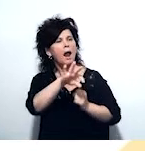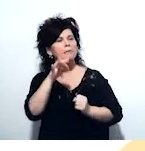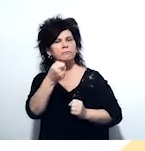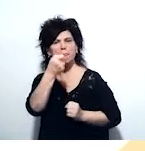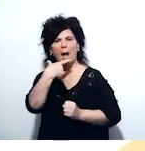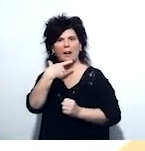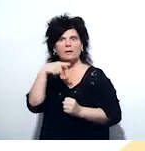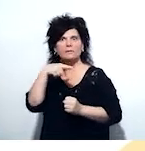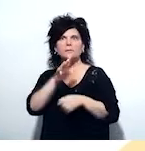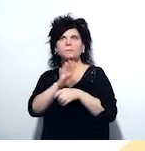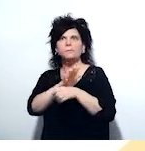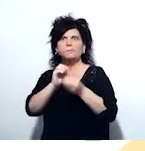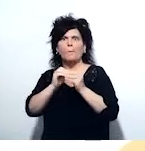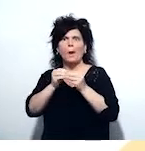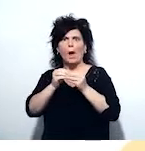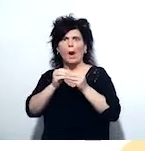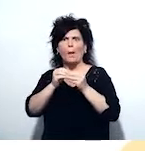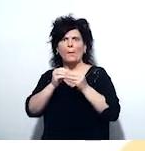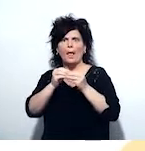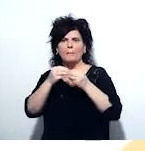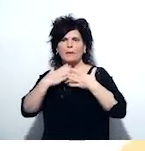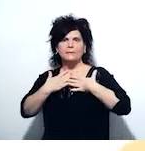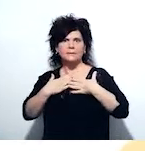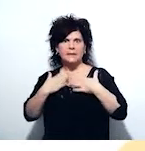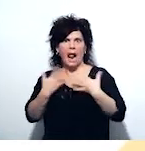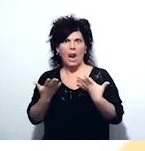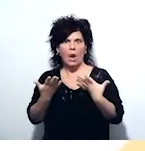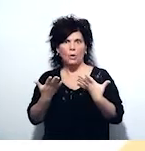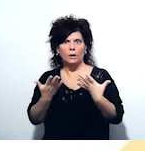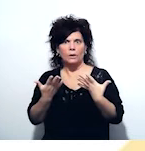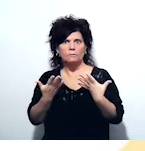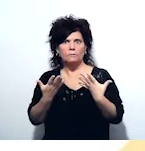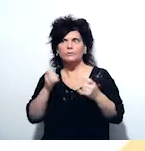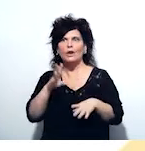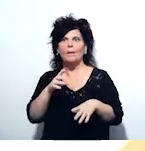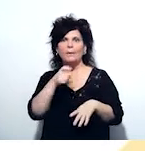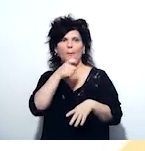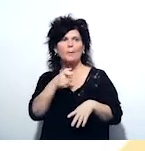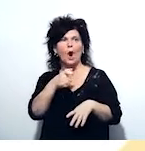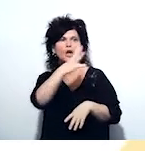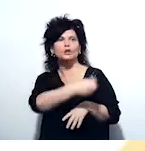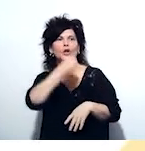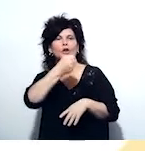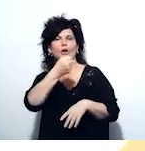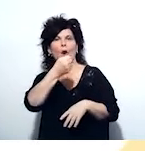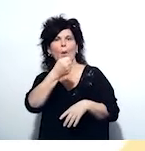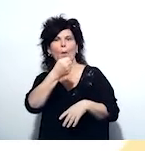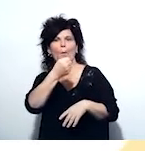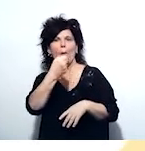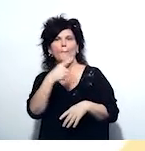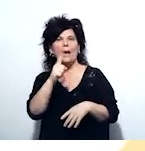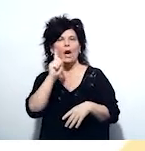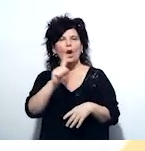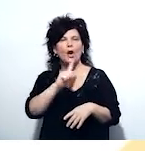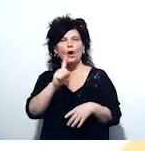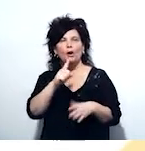generado problemas en la salud simplemente por haber seguido algún consejo sin mucho fundamento que se ha